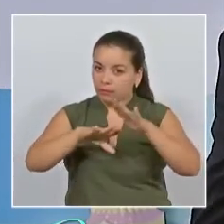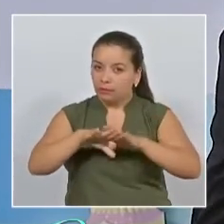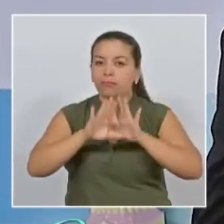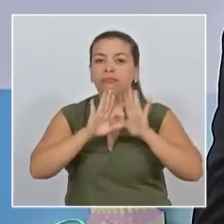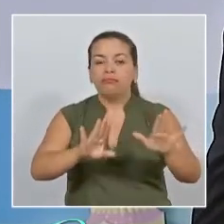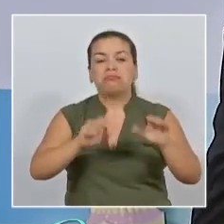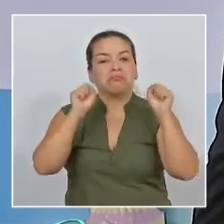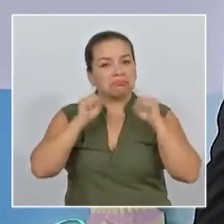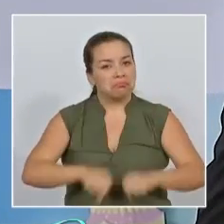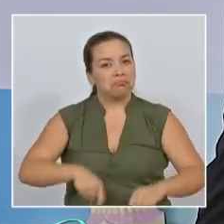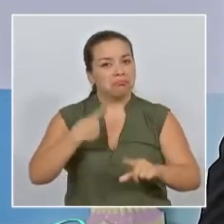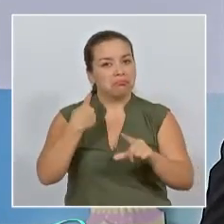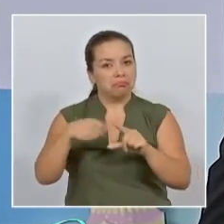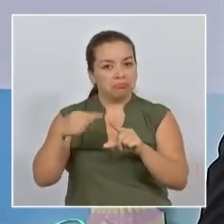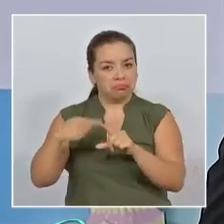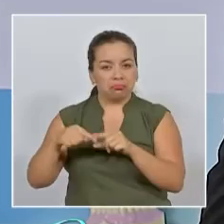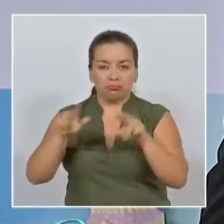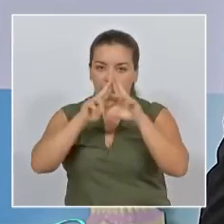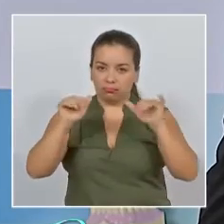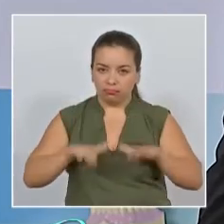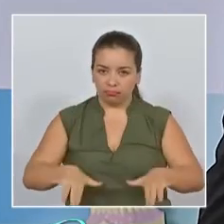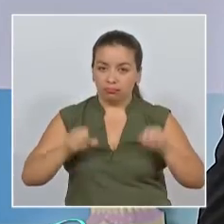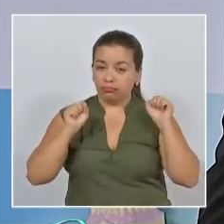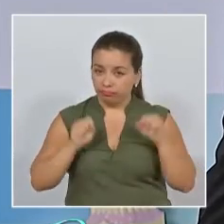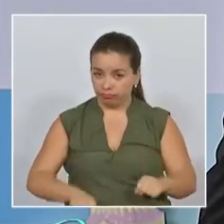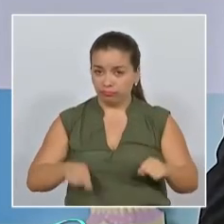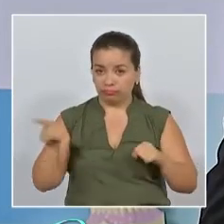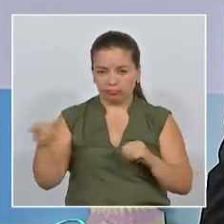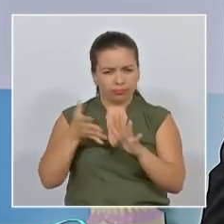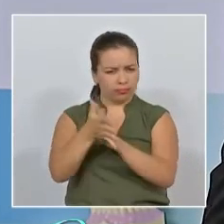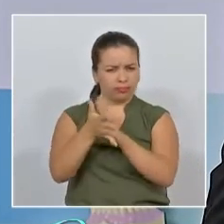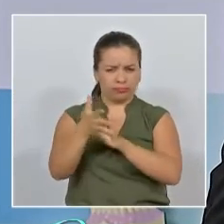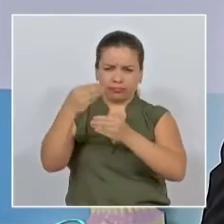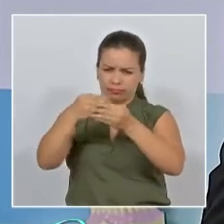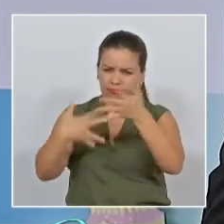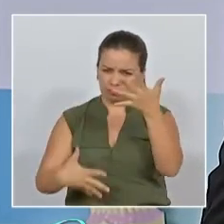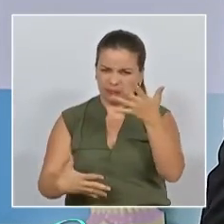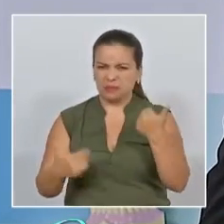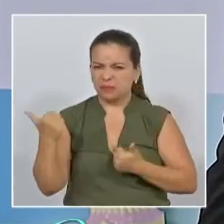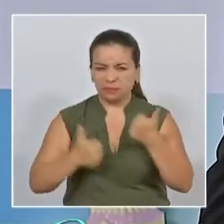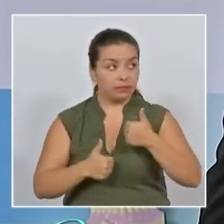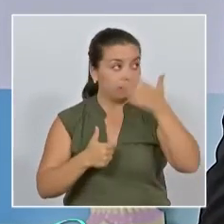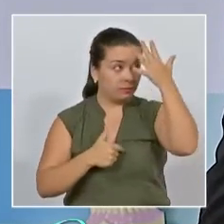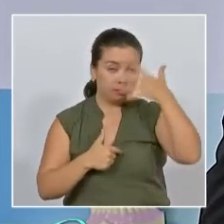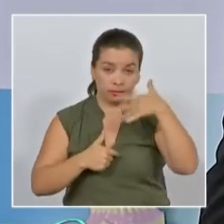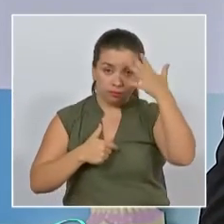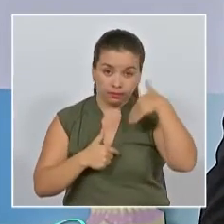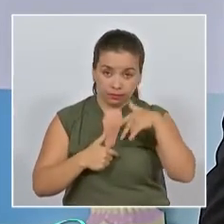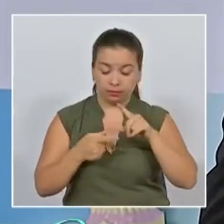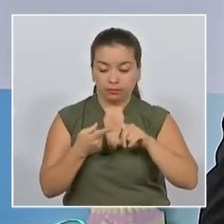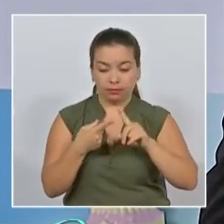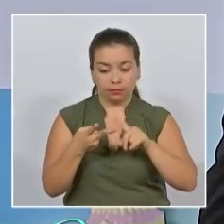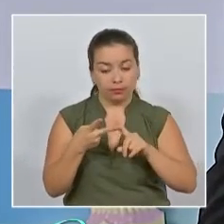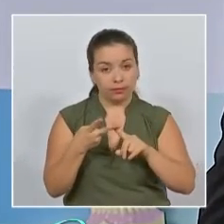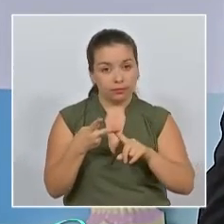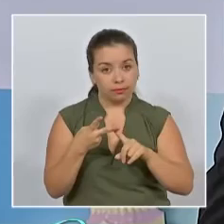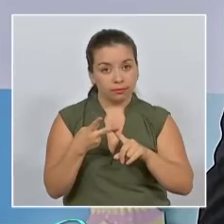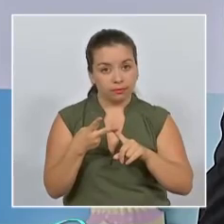diferentes direcciones donde en internet pueden encontrar mucha información. Por ejemplo, Facebook, Medicamentos Dr.